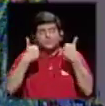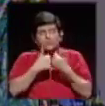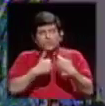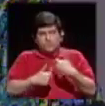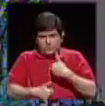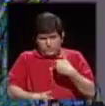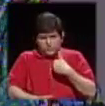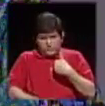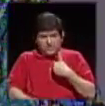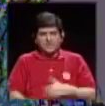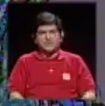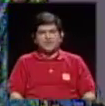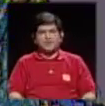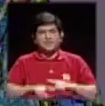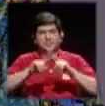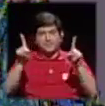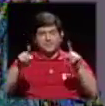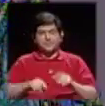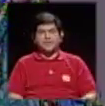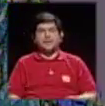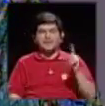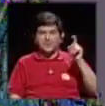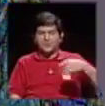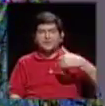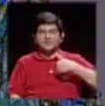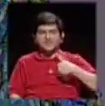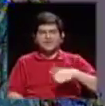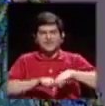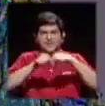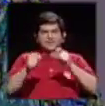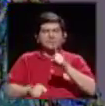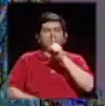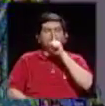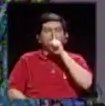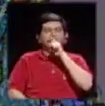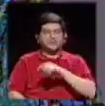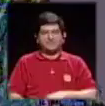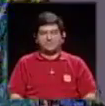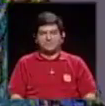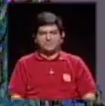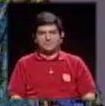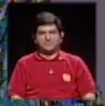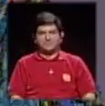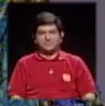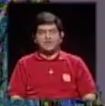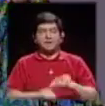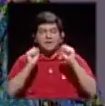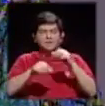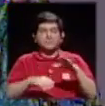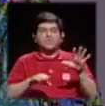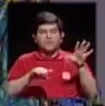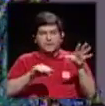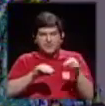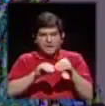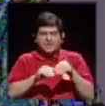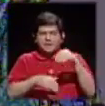desafíos, pero que hay una necesidad de romper el silencio y de hacer